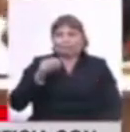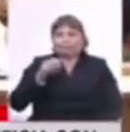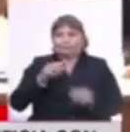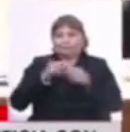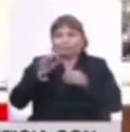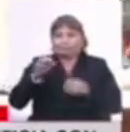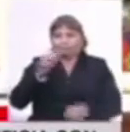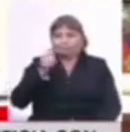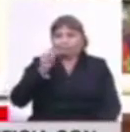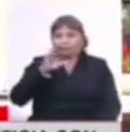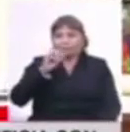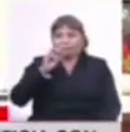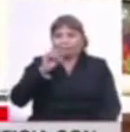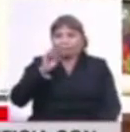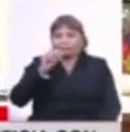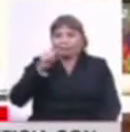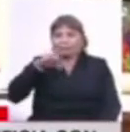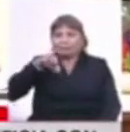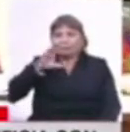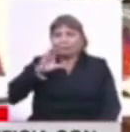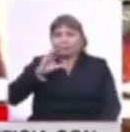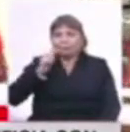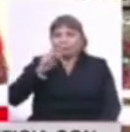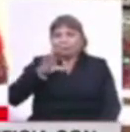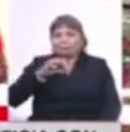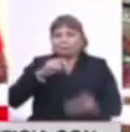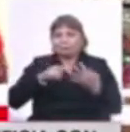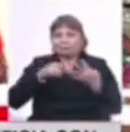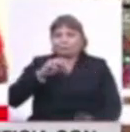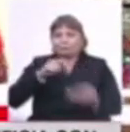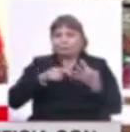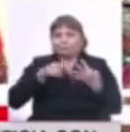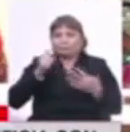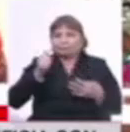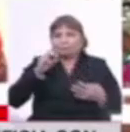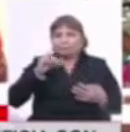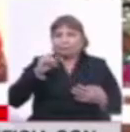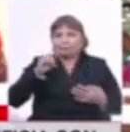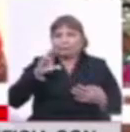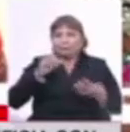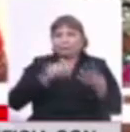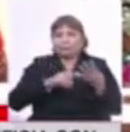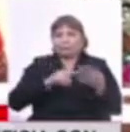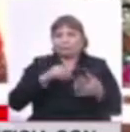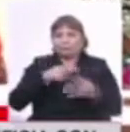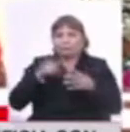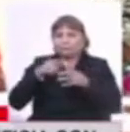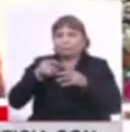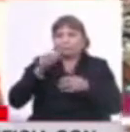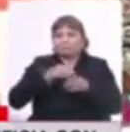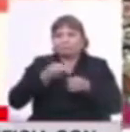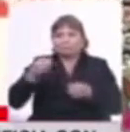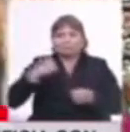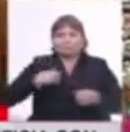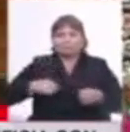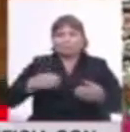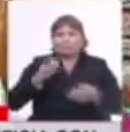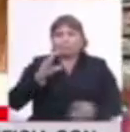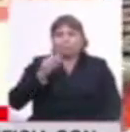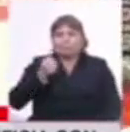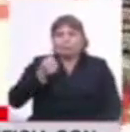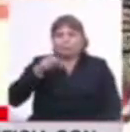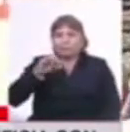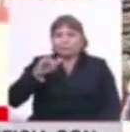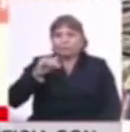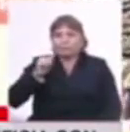le apestaba a la señora, hablando de esa gente del pueblo, de esa gente tonta, de esa gente ignorante. Pero ahí sí, para